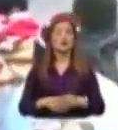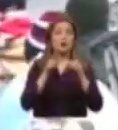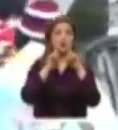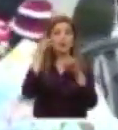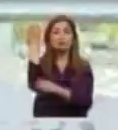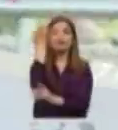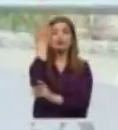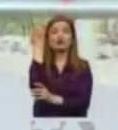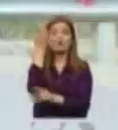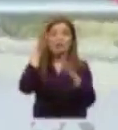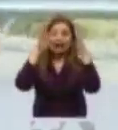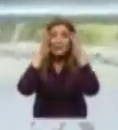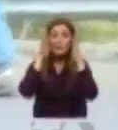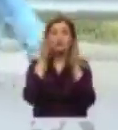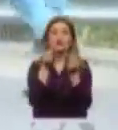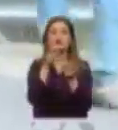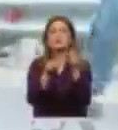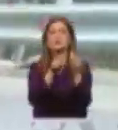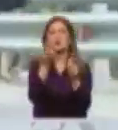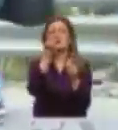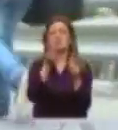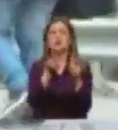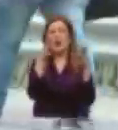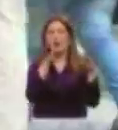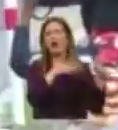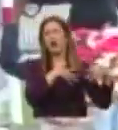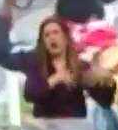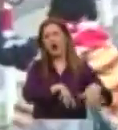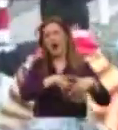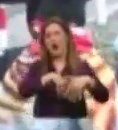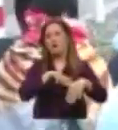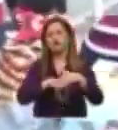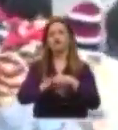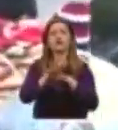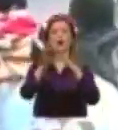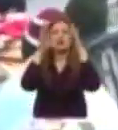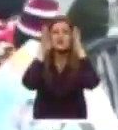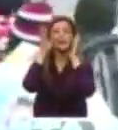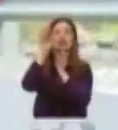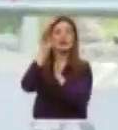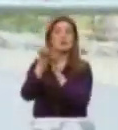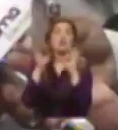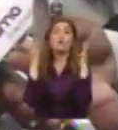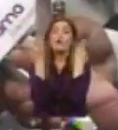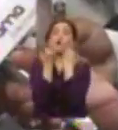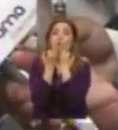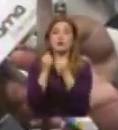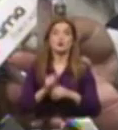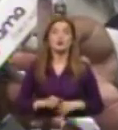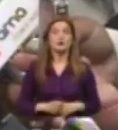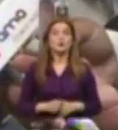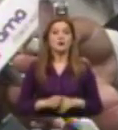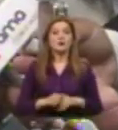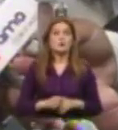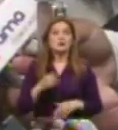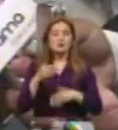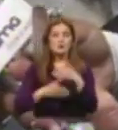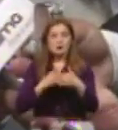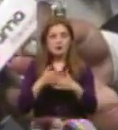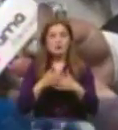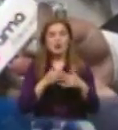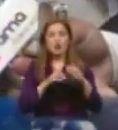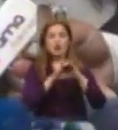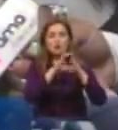la emergencia para atender la llegada masiva de venezolanos al país, se ha atendido aproximadamente 7,000 familias. Pero de ahí, claro, los procesos del